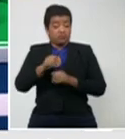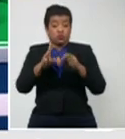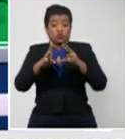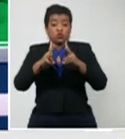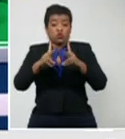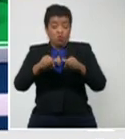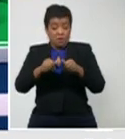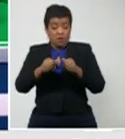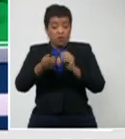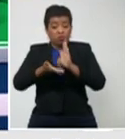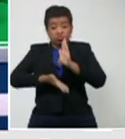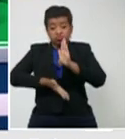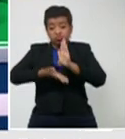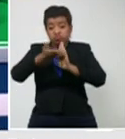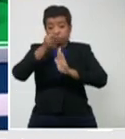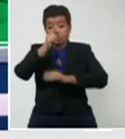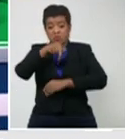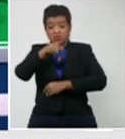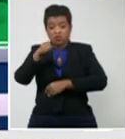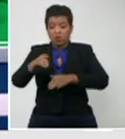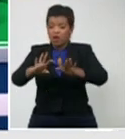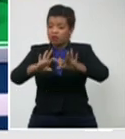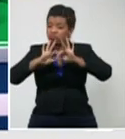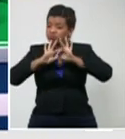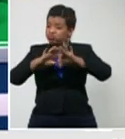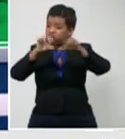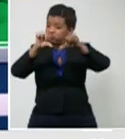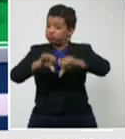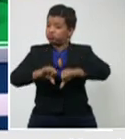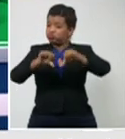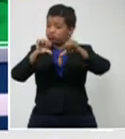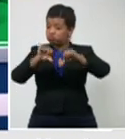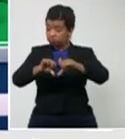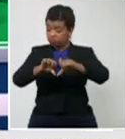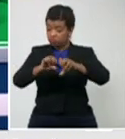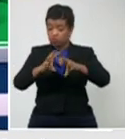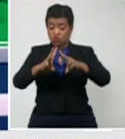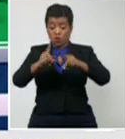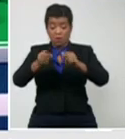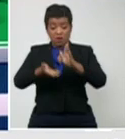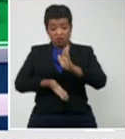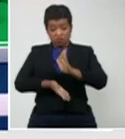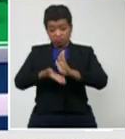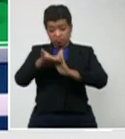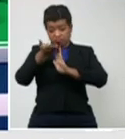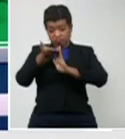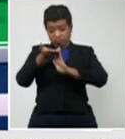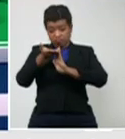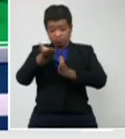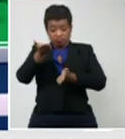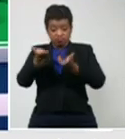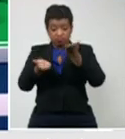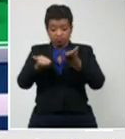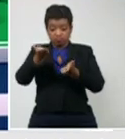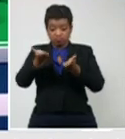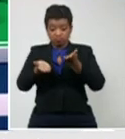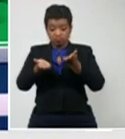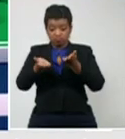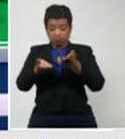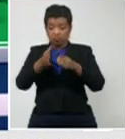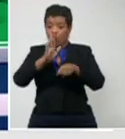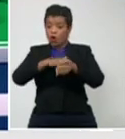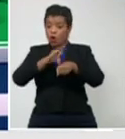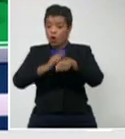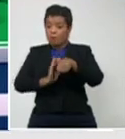en unidades de cuidado intensivo, cifra elevada que no va en correspondencia con una mayor virulencia